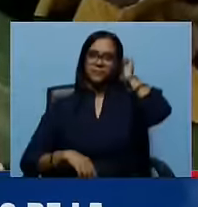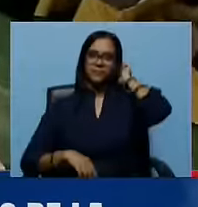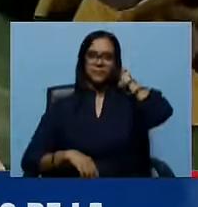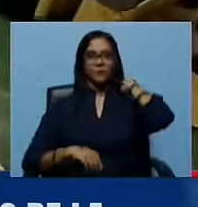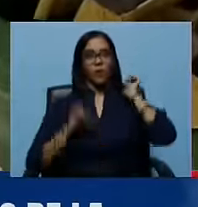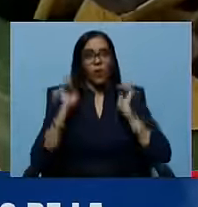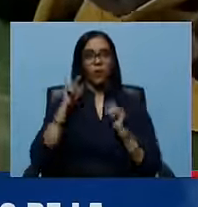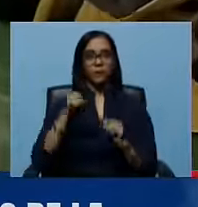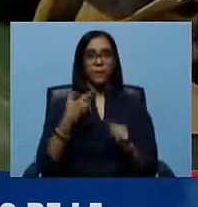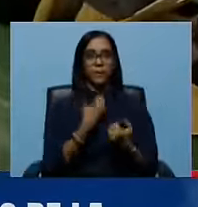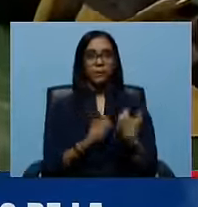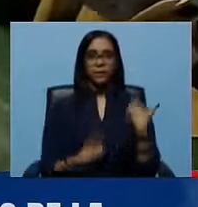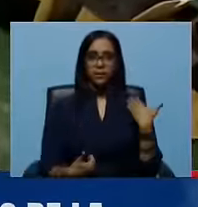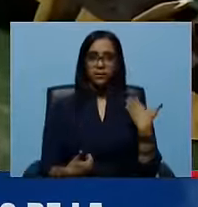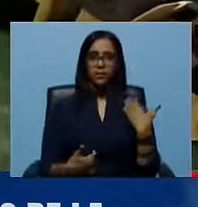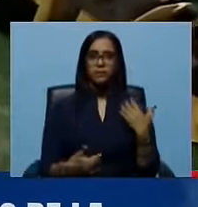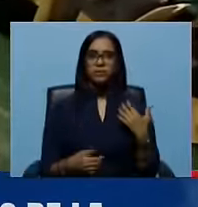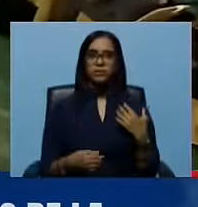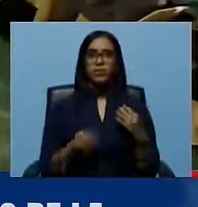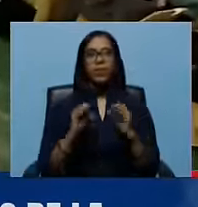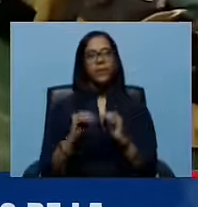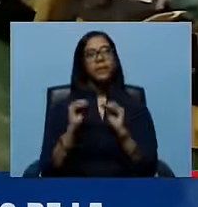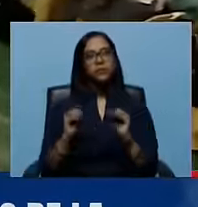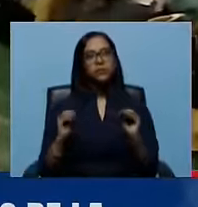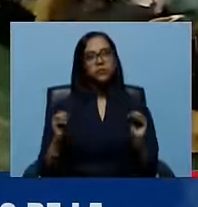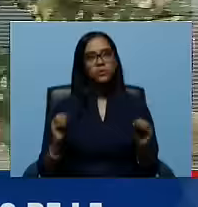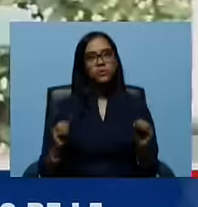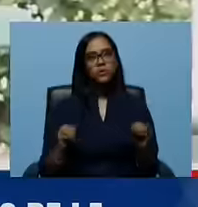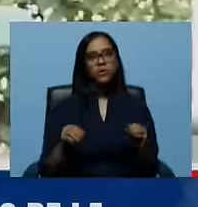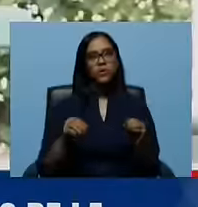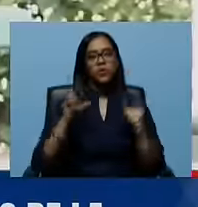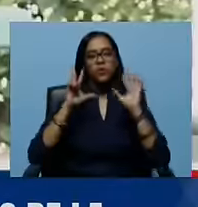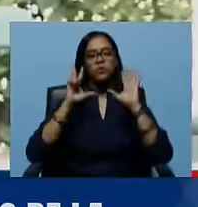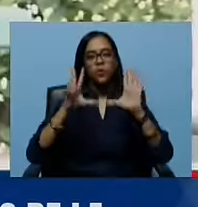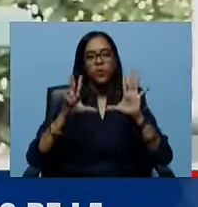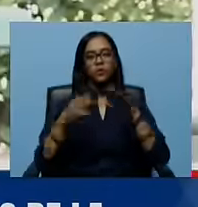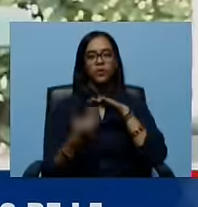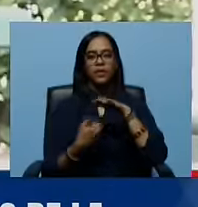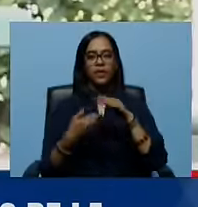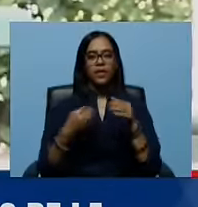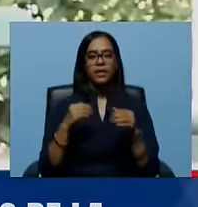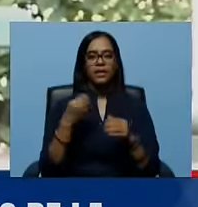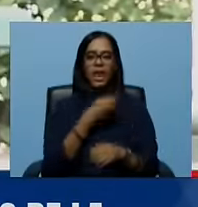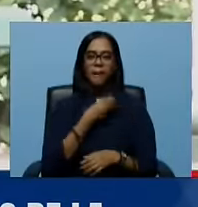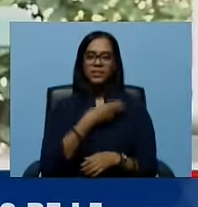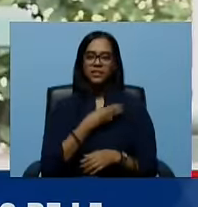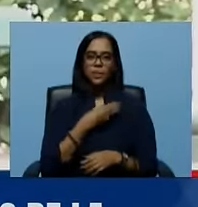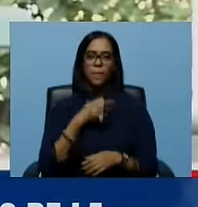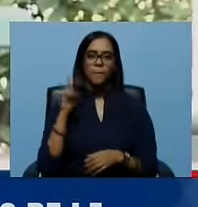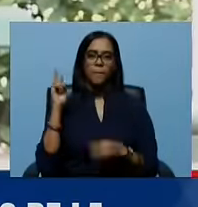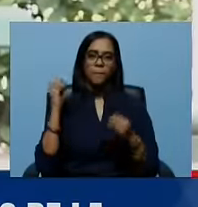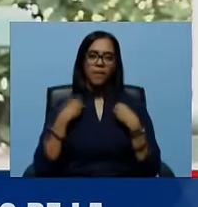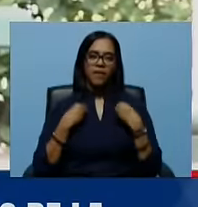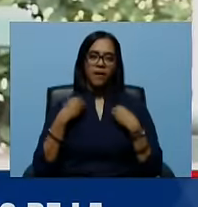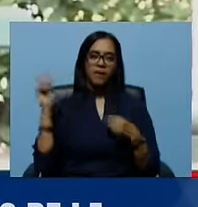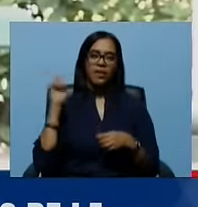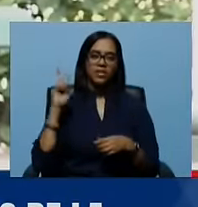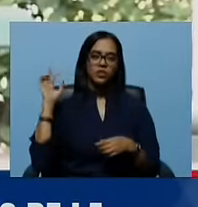Usted, presidente, mencionó los 8 vértices de la gran misión Viva Venezuela y de seguida tenemos